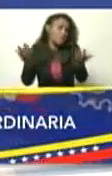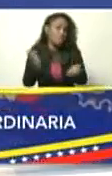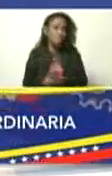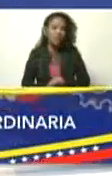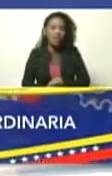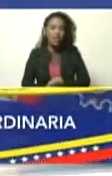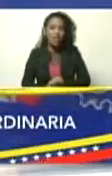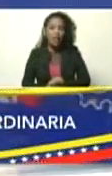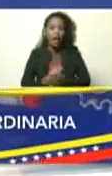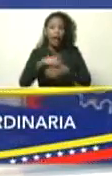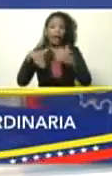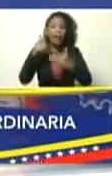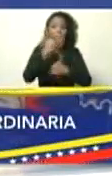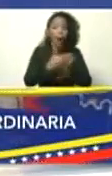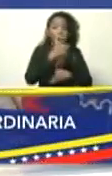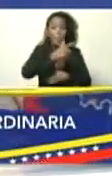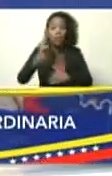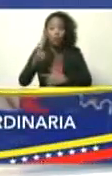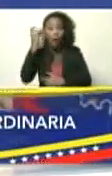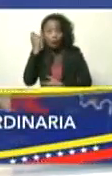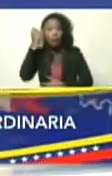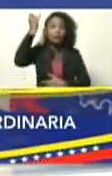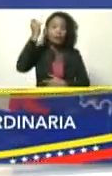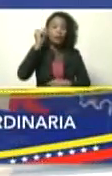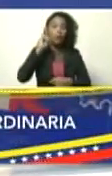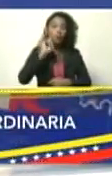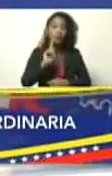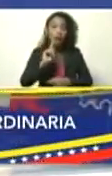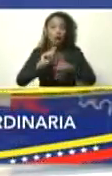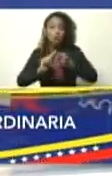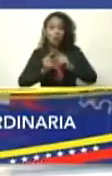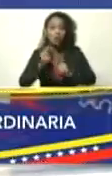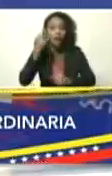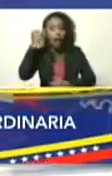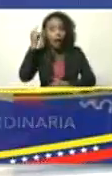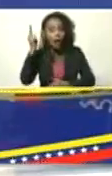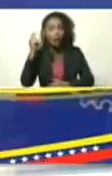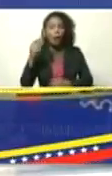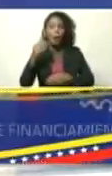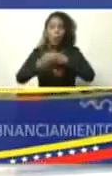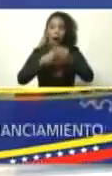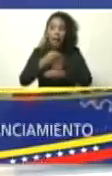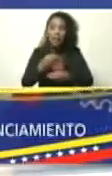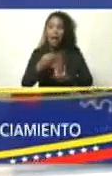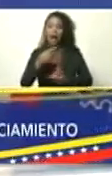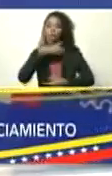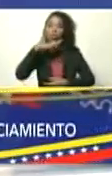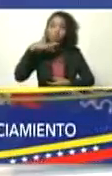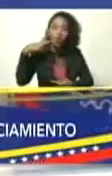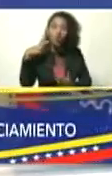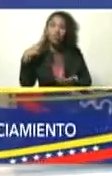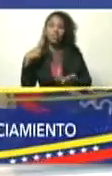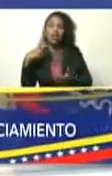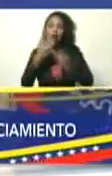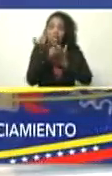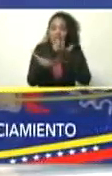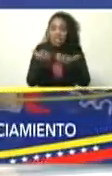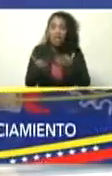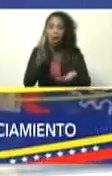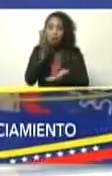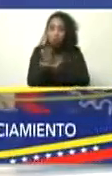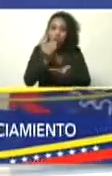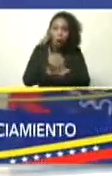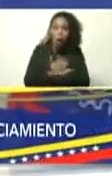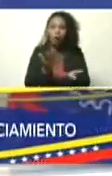la gente a inventarse una porque estaba en la casa. Vamos a hacer mermeladas y vendemos mermeladas. Vamos a hacer torta y